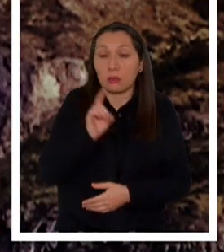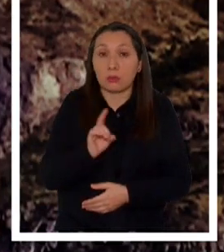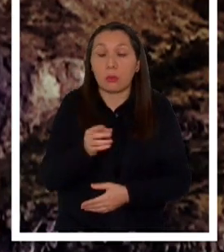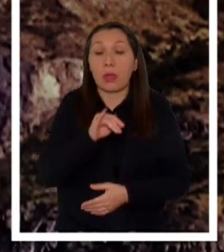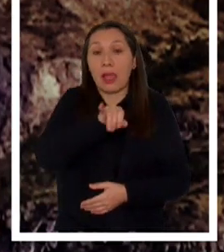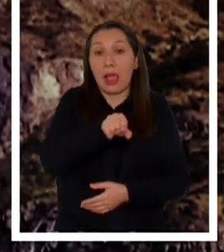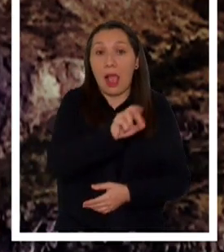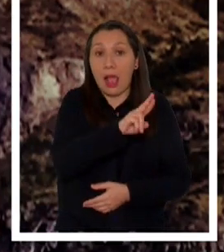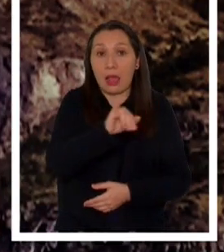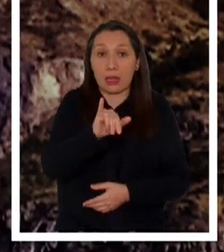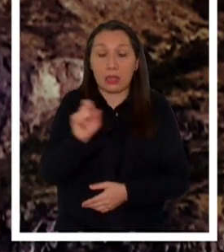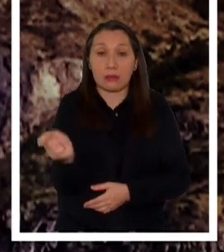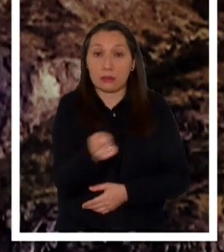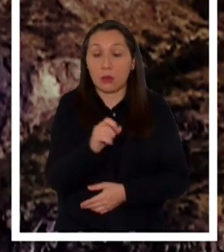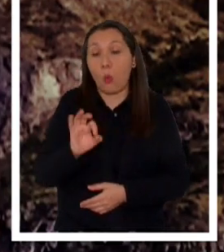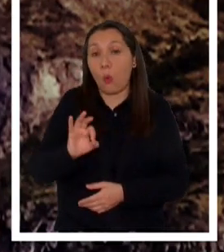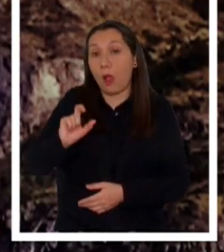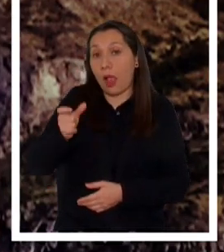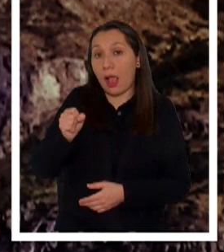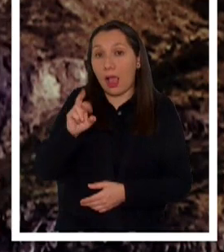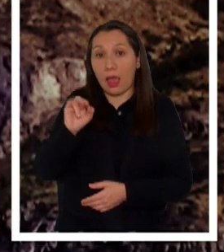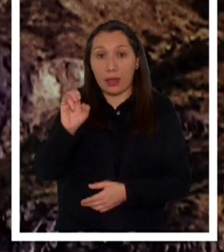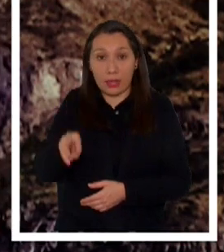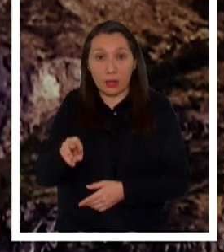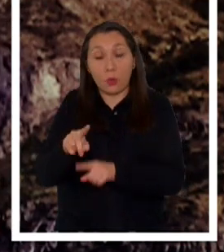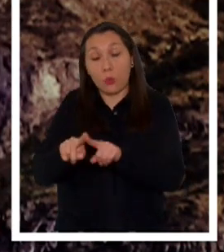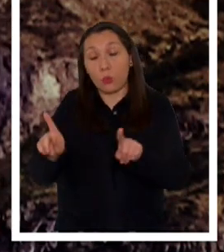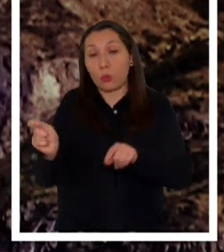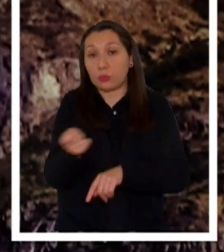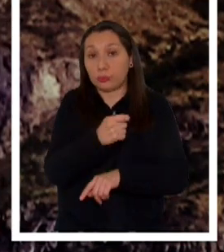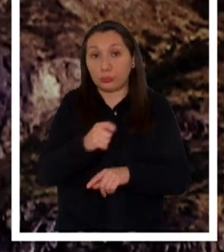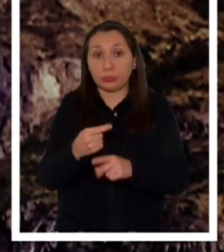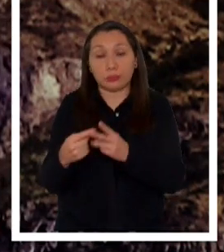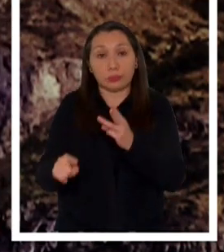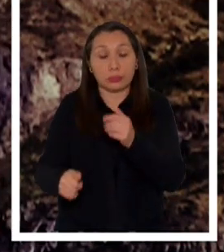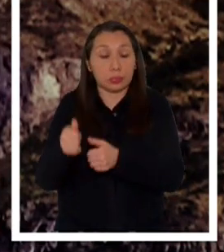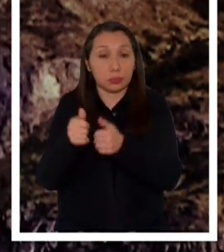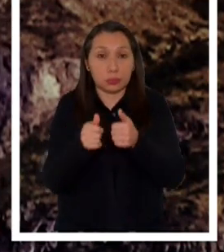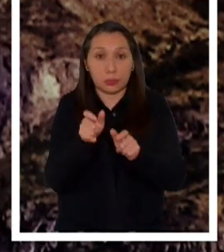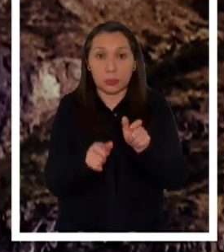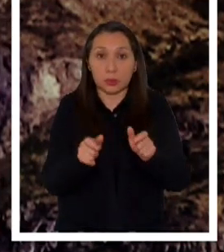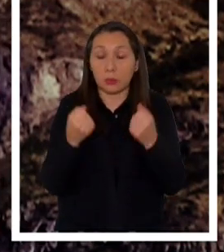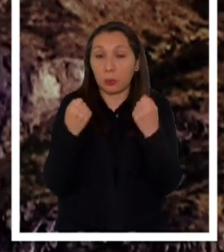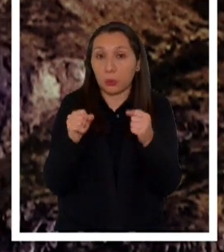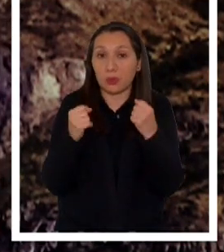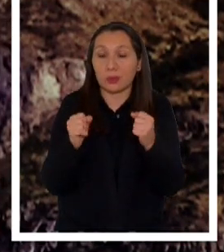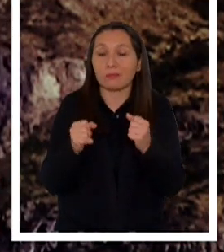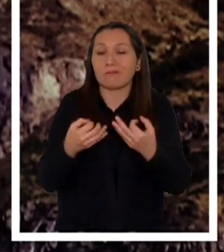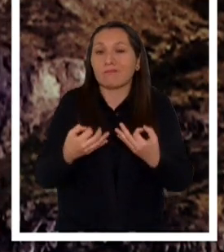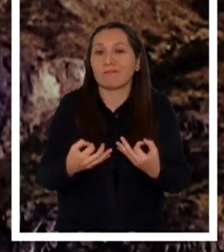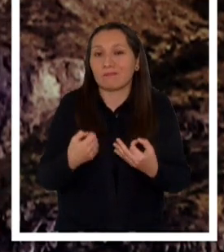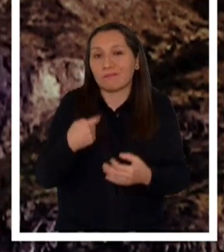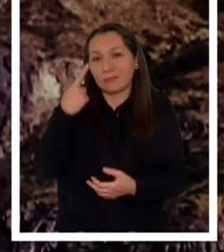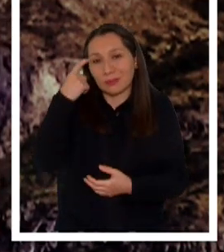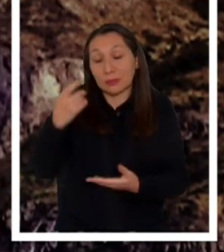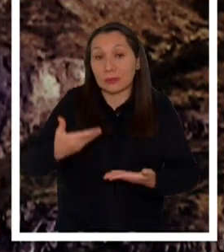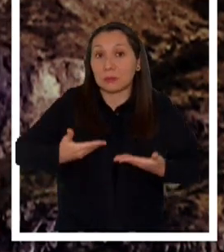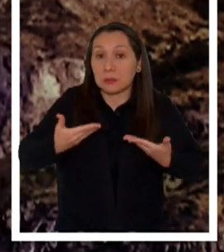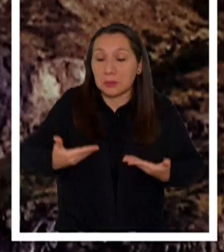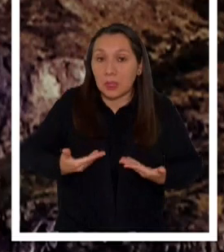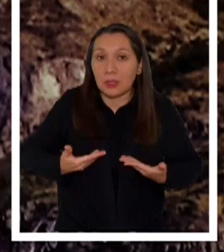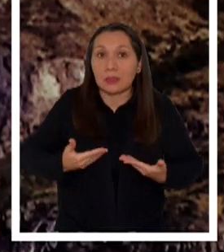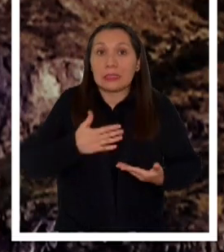Nicolás jarri o para garín o otros competidores efectivamente Creo yo que la motivación